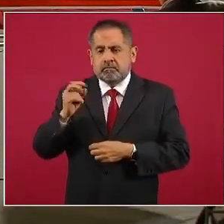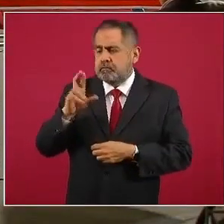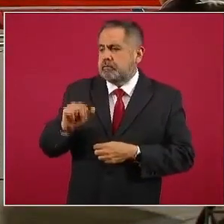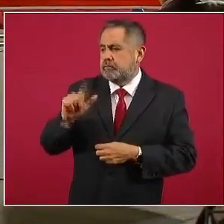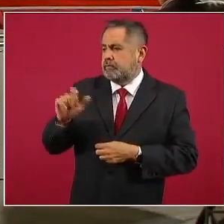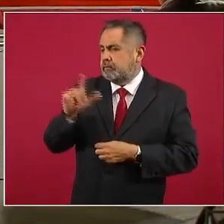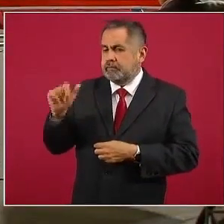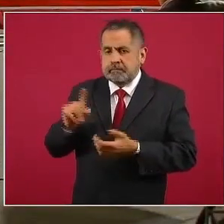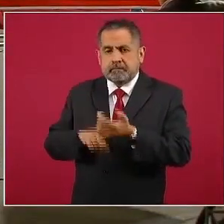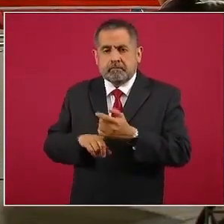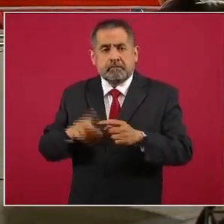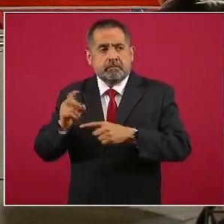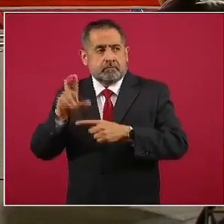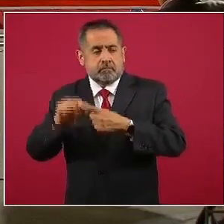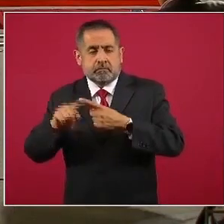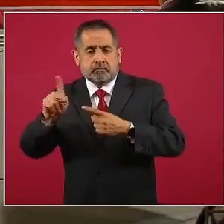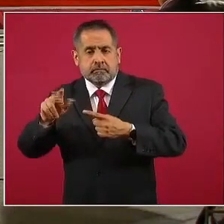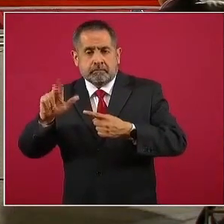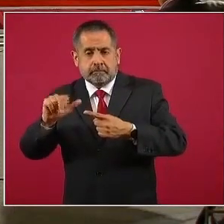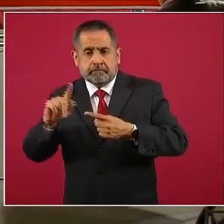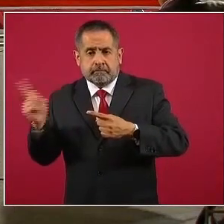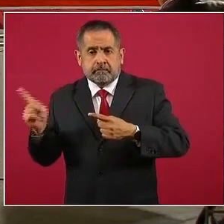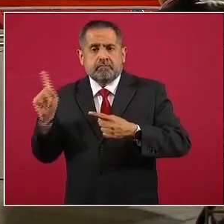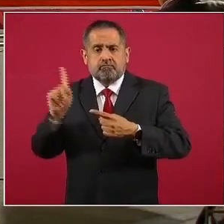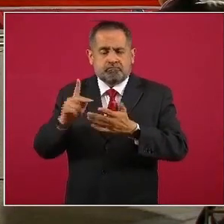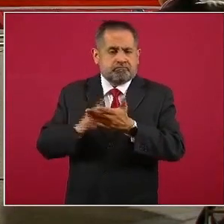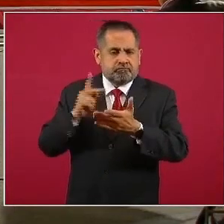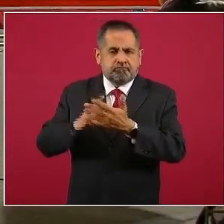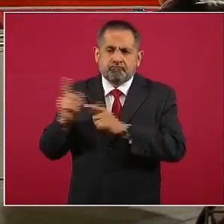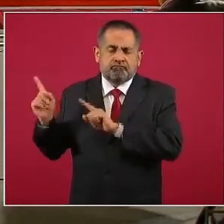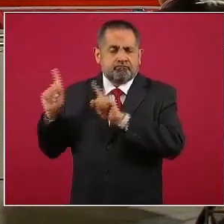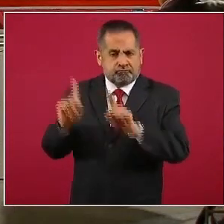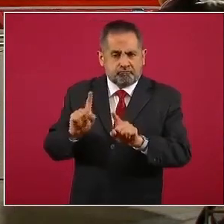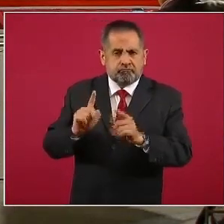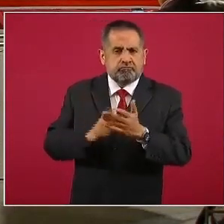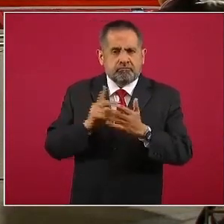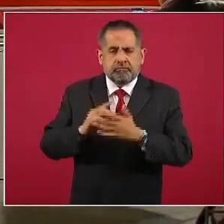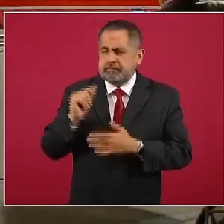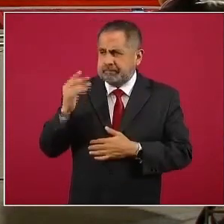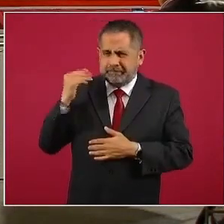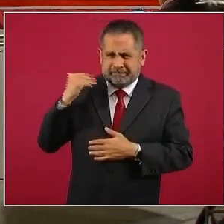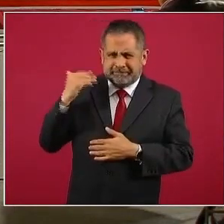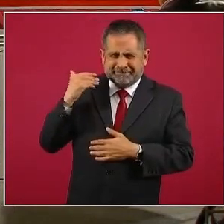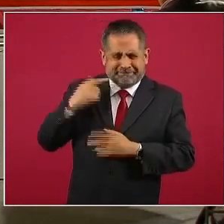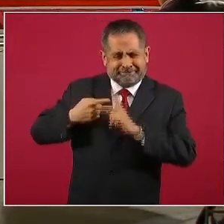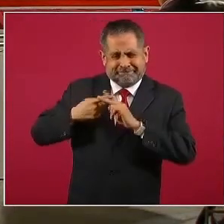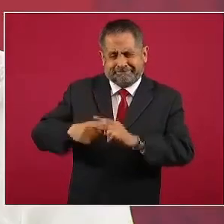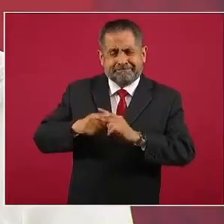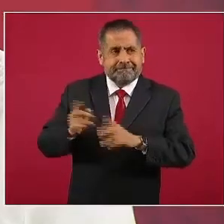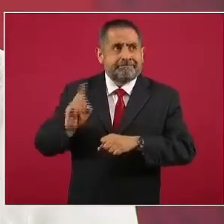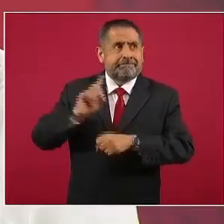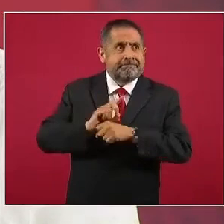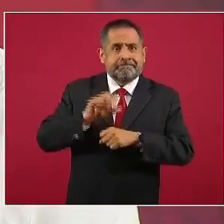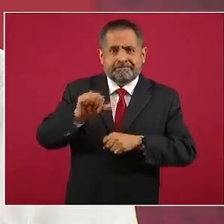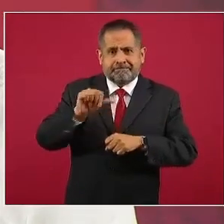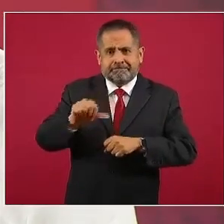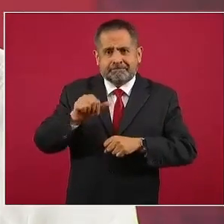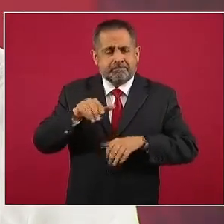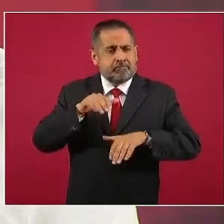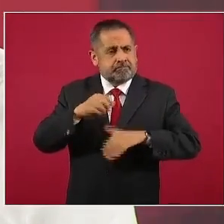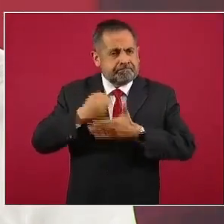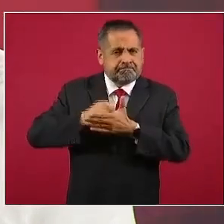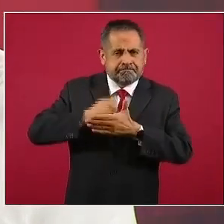Torre y la doctora Carla Berdichevsky-Feldman, que ha venido frecuentemente, que acaba de venir justo cuando iniciamos estos 16 días de